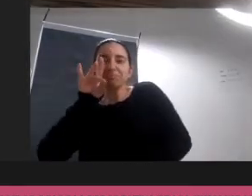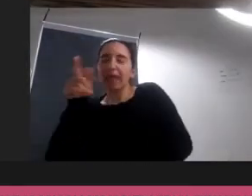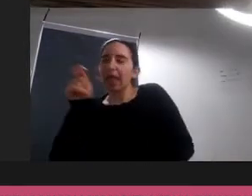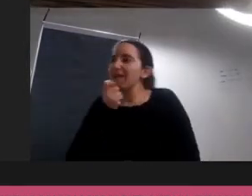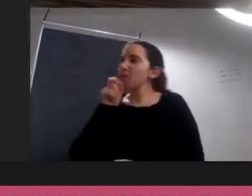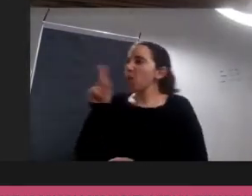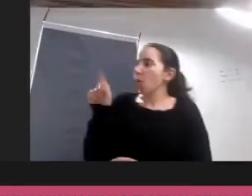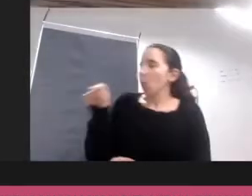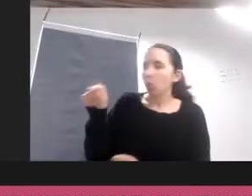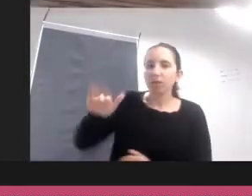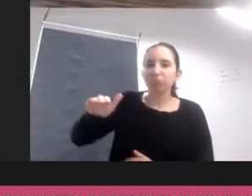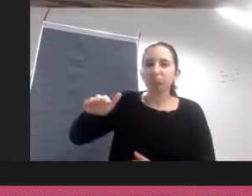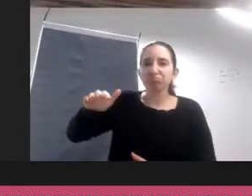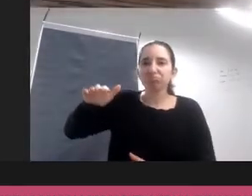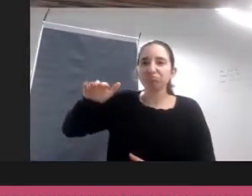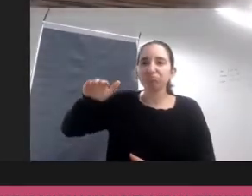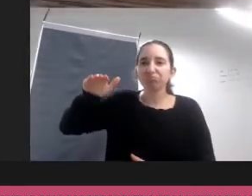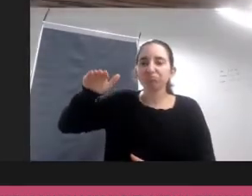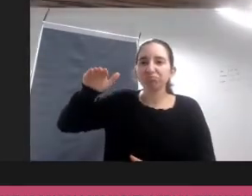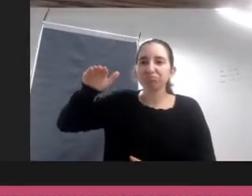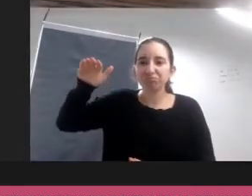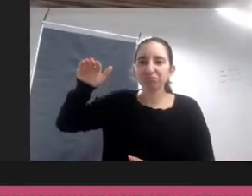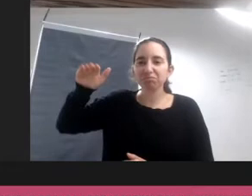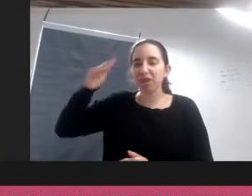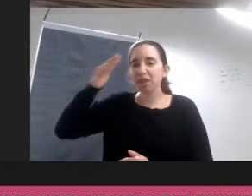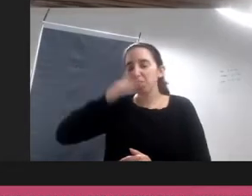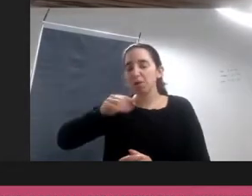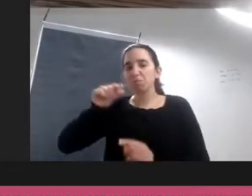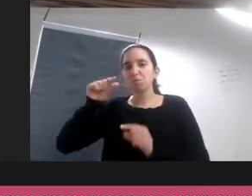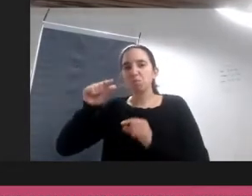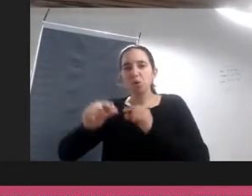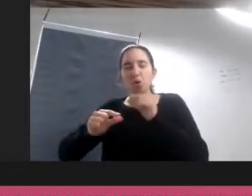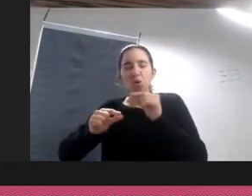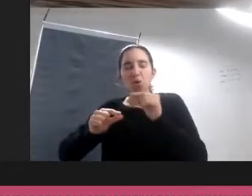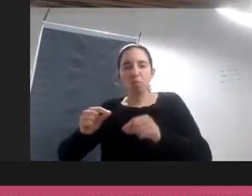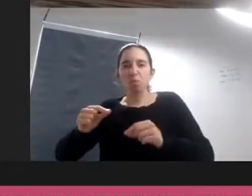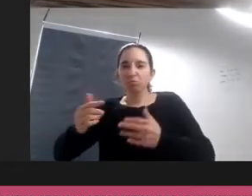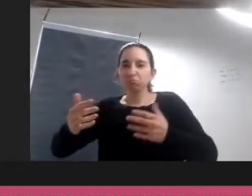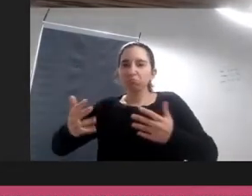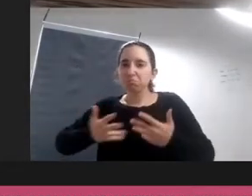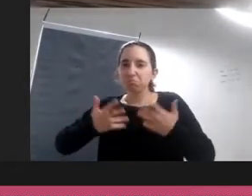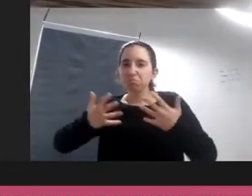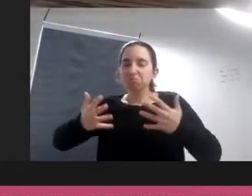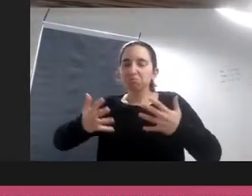gustaba. De pronto, con mucha alegría y mucha emoción,